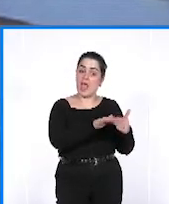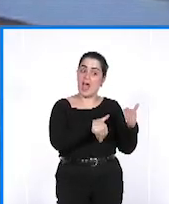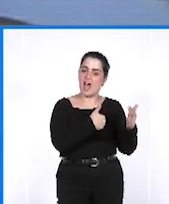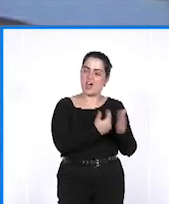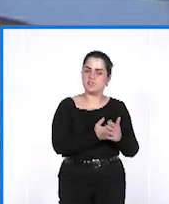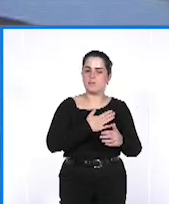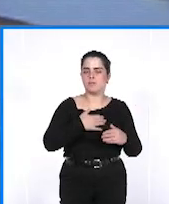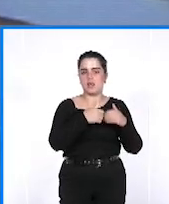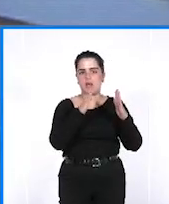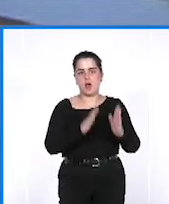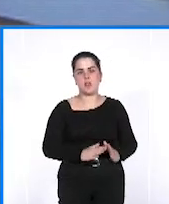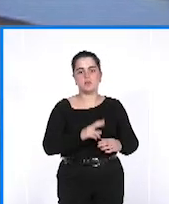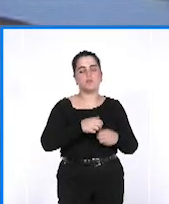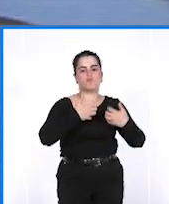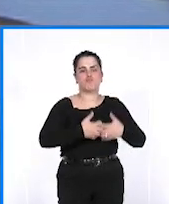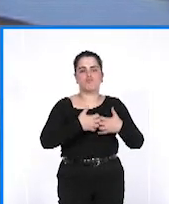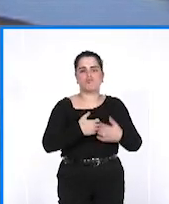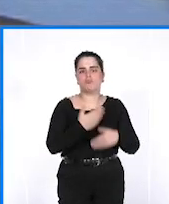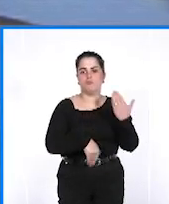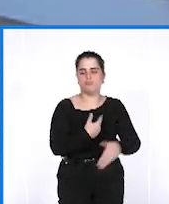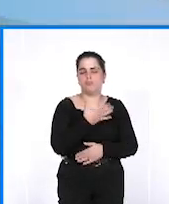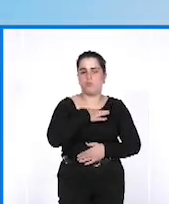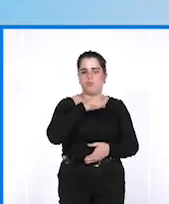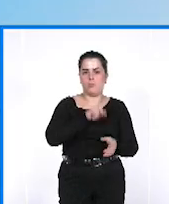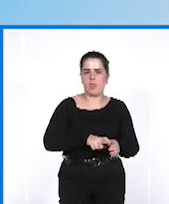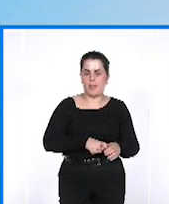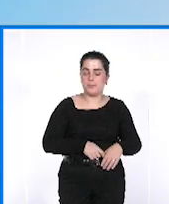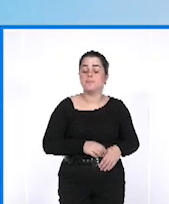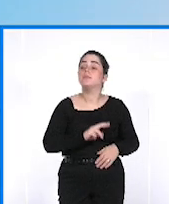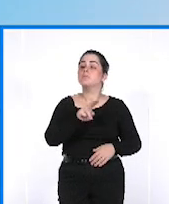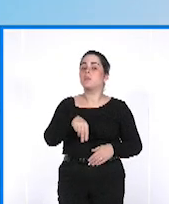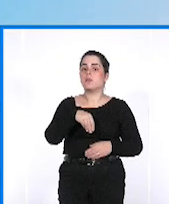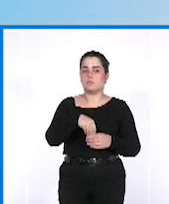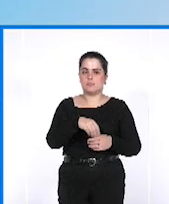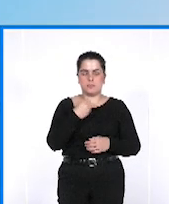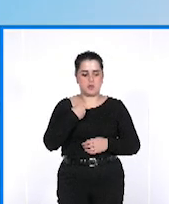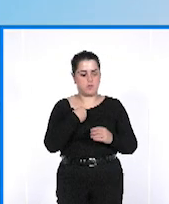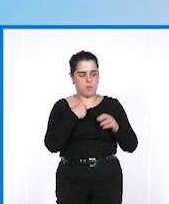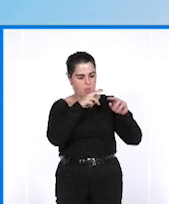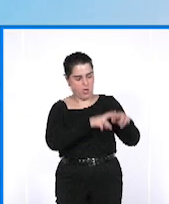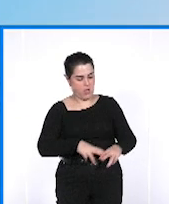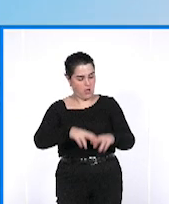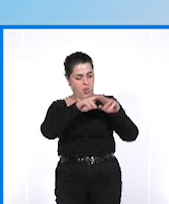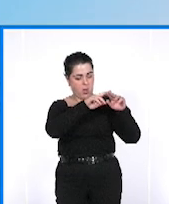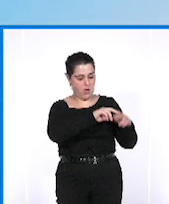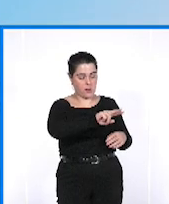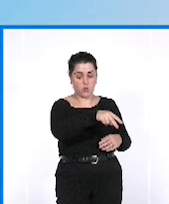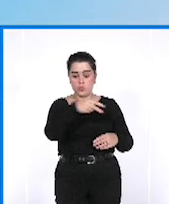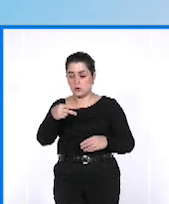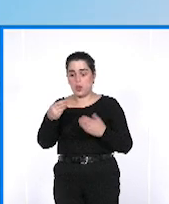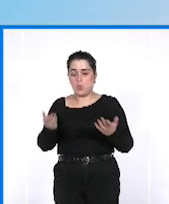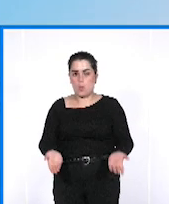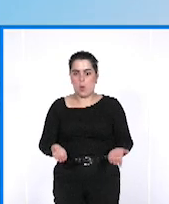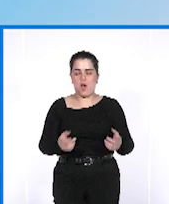casa pueda funcionar como resultado de toda esa mirada y de todo ese análisis